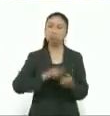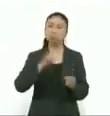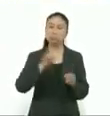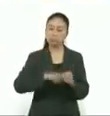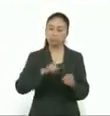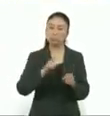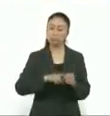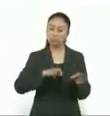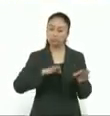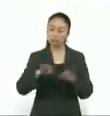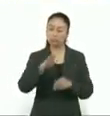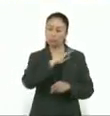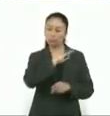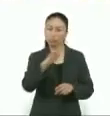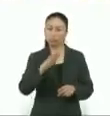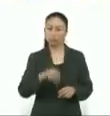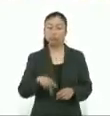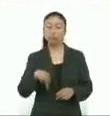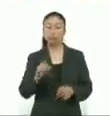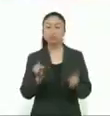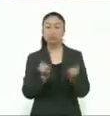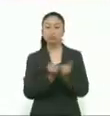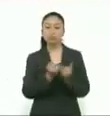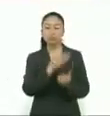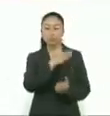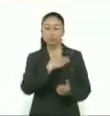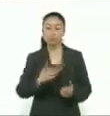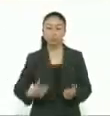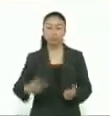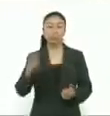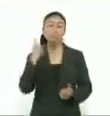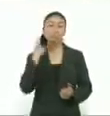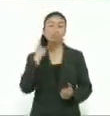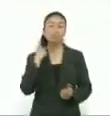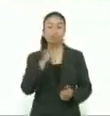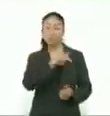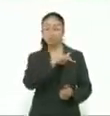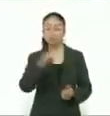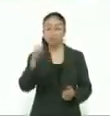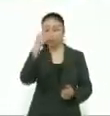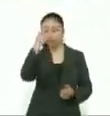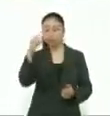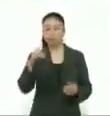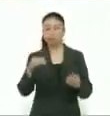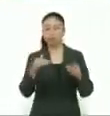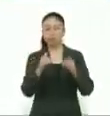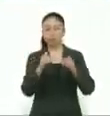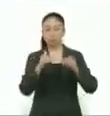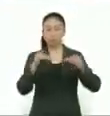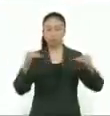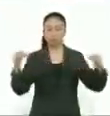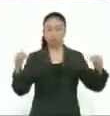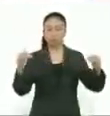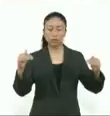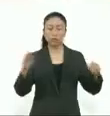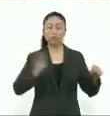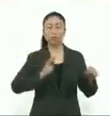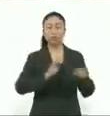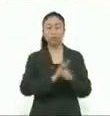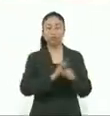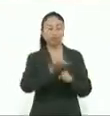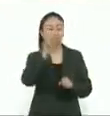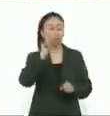Pero también desde el Ejecutivo la creación de políticas públicas para la igualdad y la protección de las mujeres y las